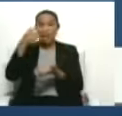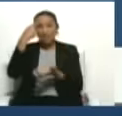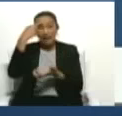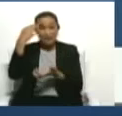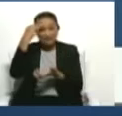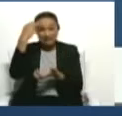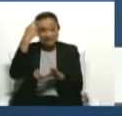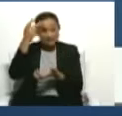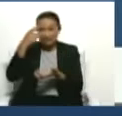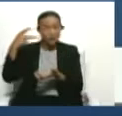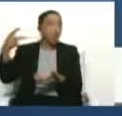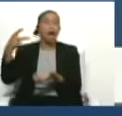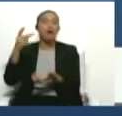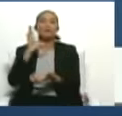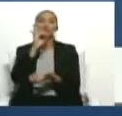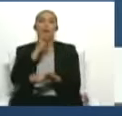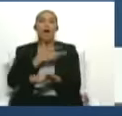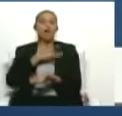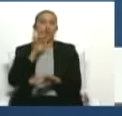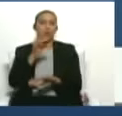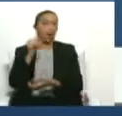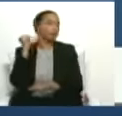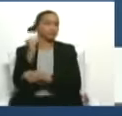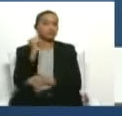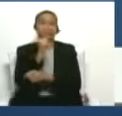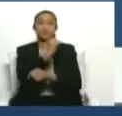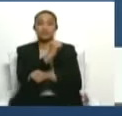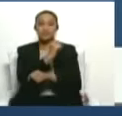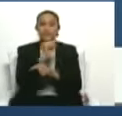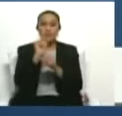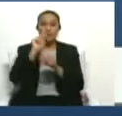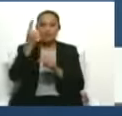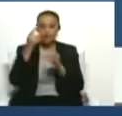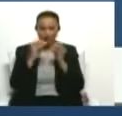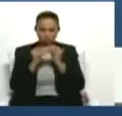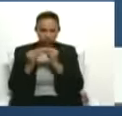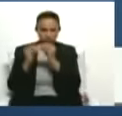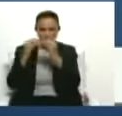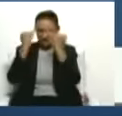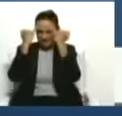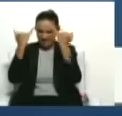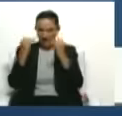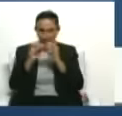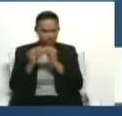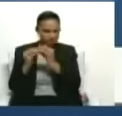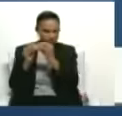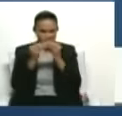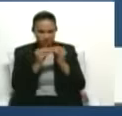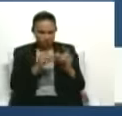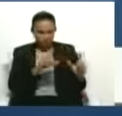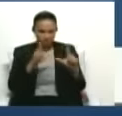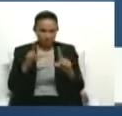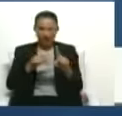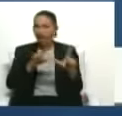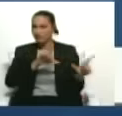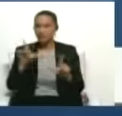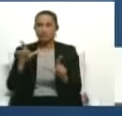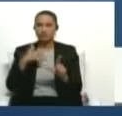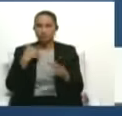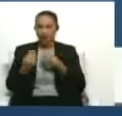efectivamente estos planes son reales, desearían que se ejecutaran. O sea, ¿qué quieren ustedes para